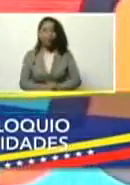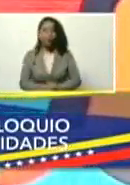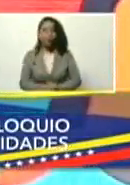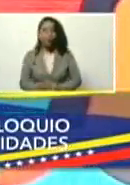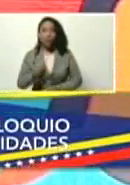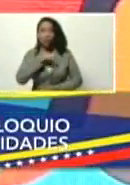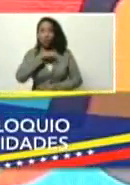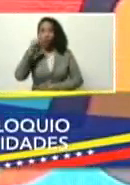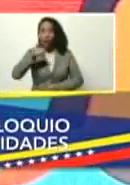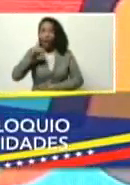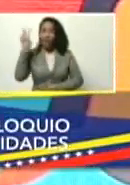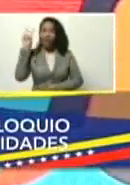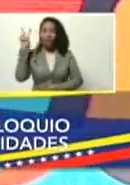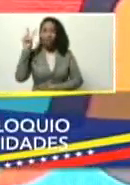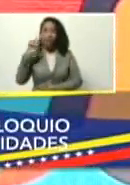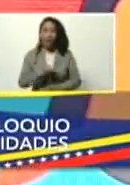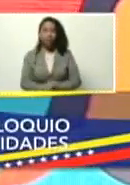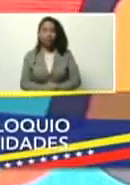Nosotros aquí en Venezuela